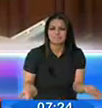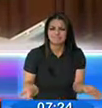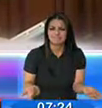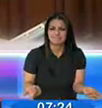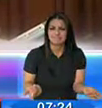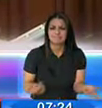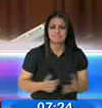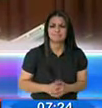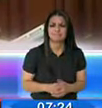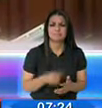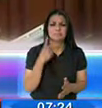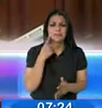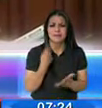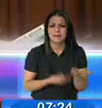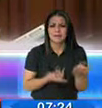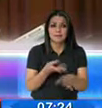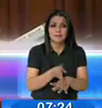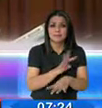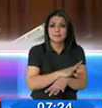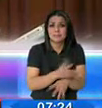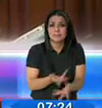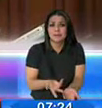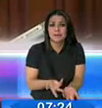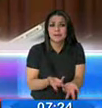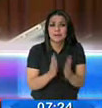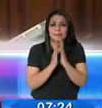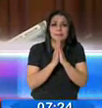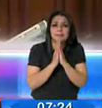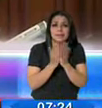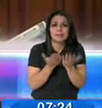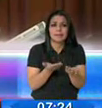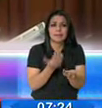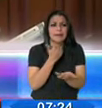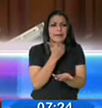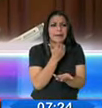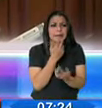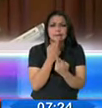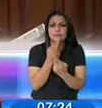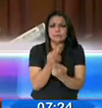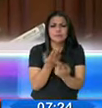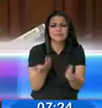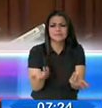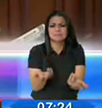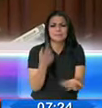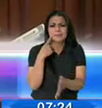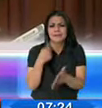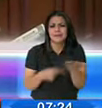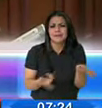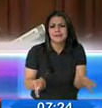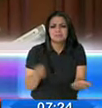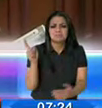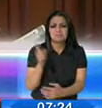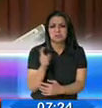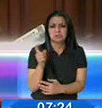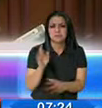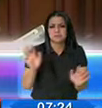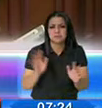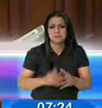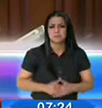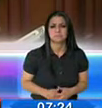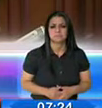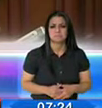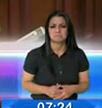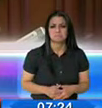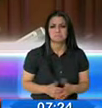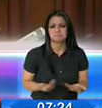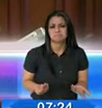nada servirá de que la Asamblea se diga algo o deje de decirlo. Eso simplemente es